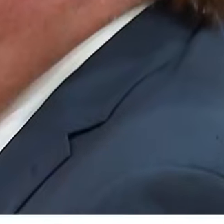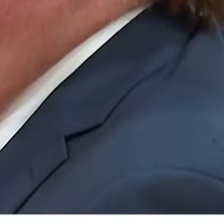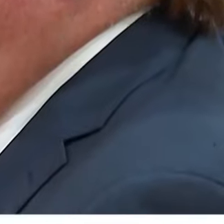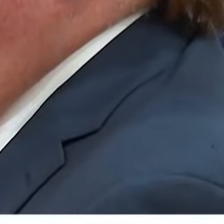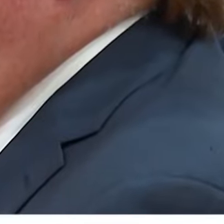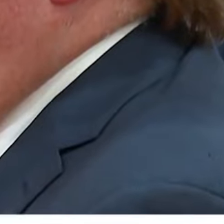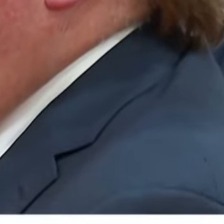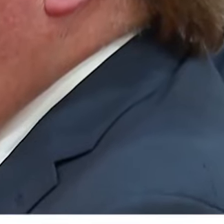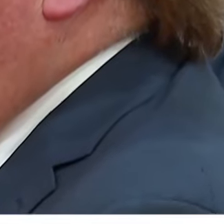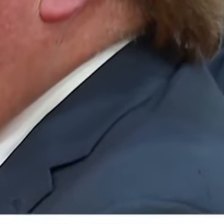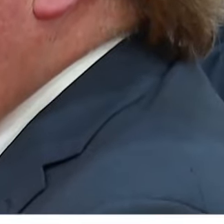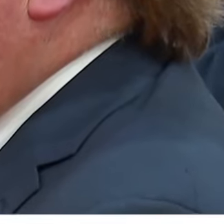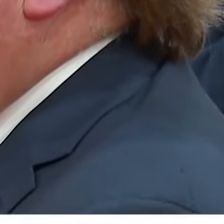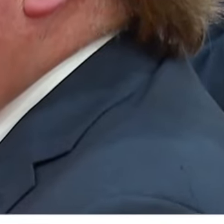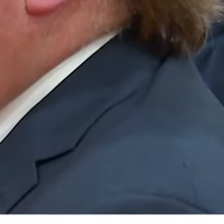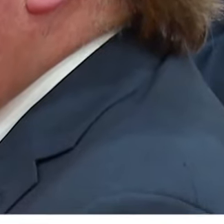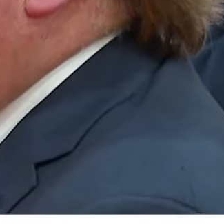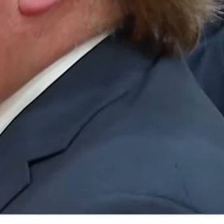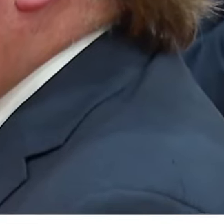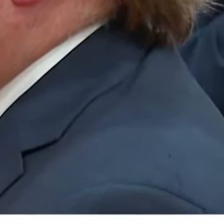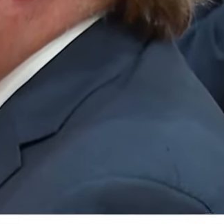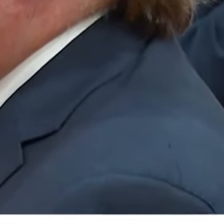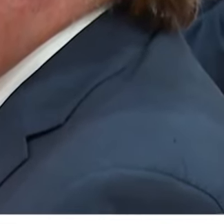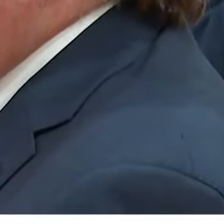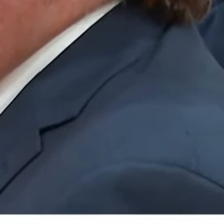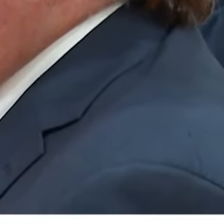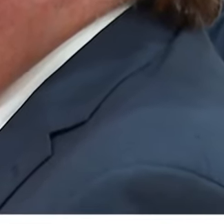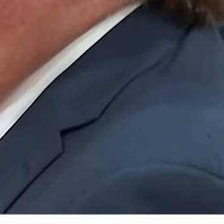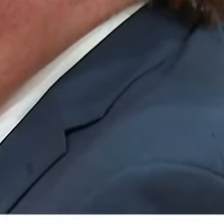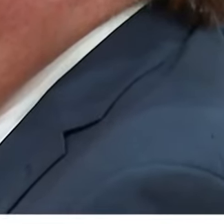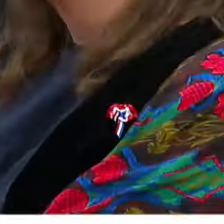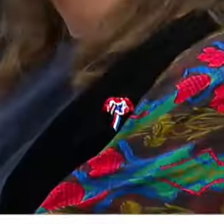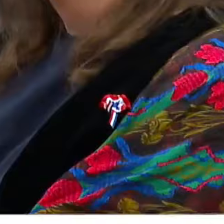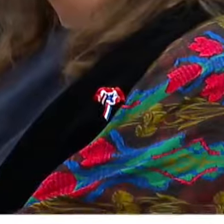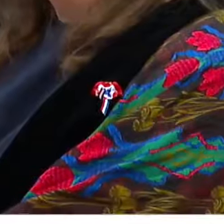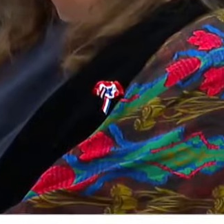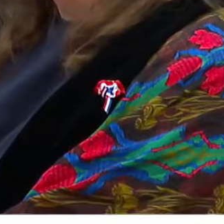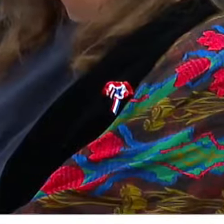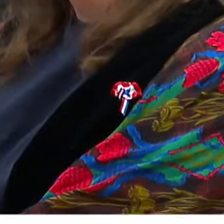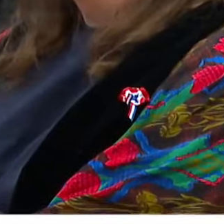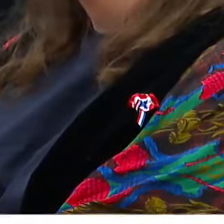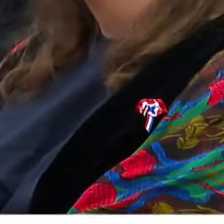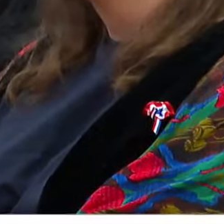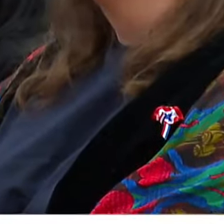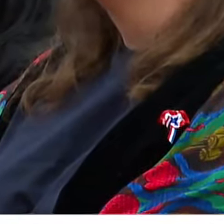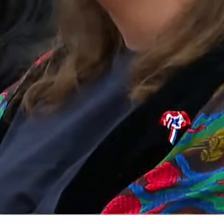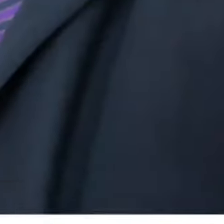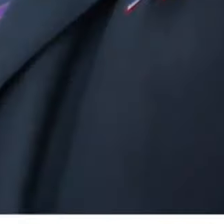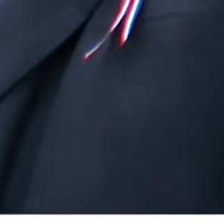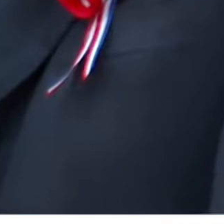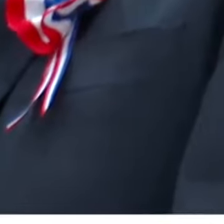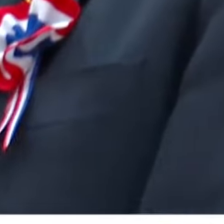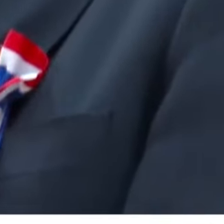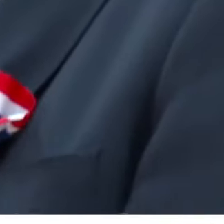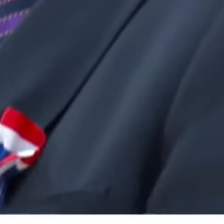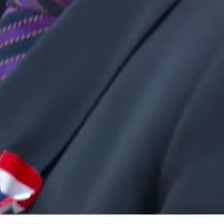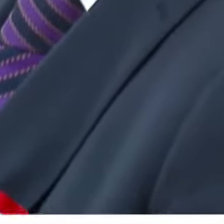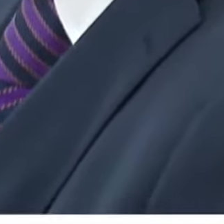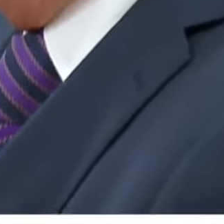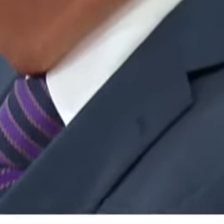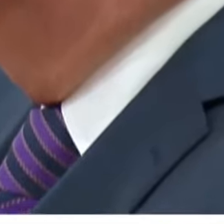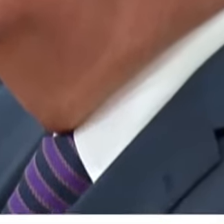culto en San Bernardo marcado por la crisis del poder judicial y el caso audios fue el propio representante de las iglesias evangélicas quien lo